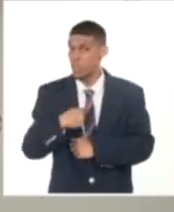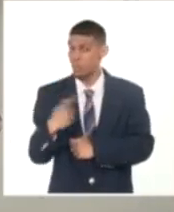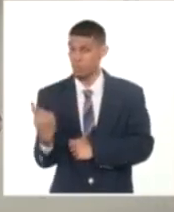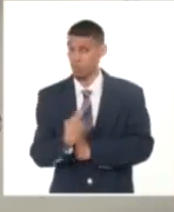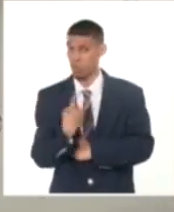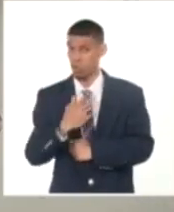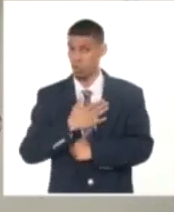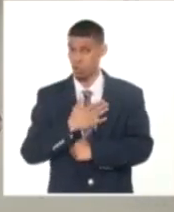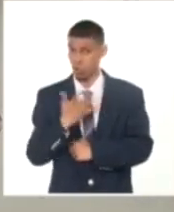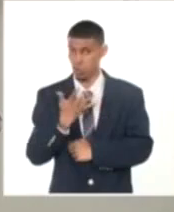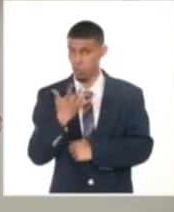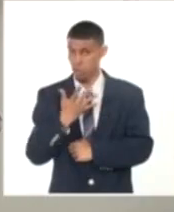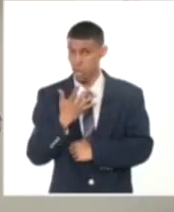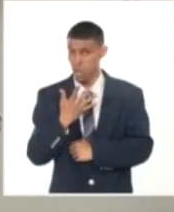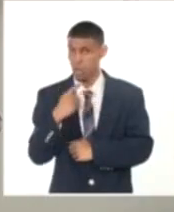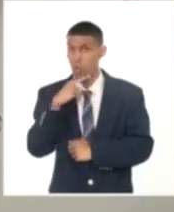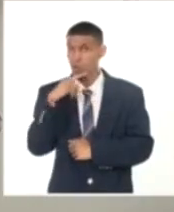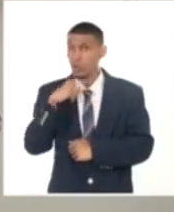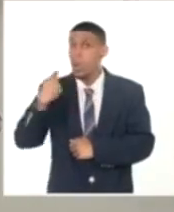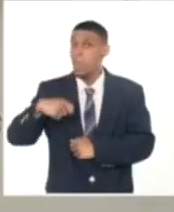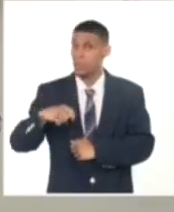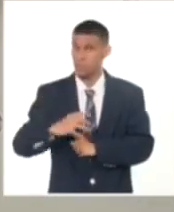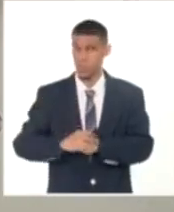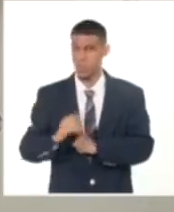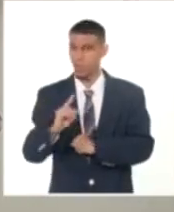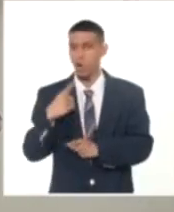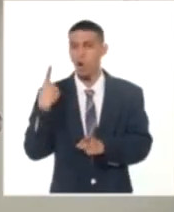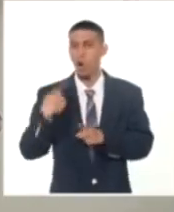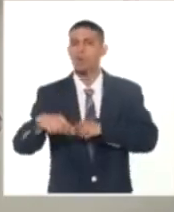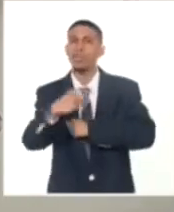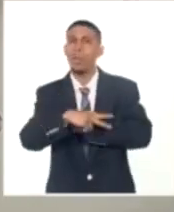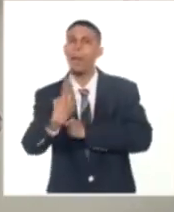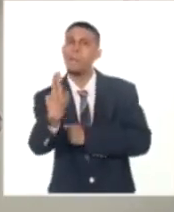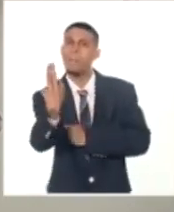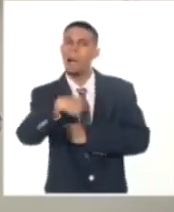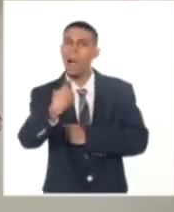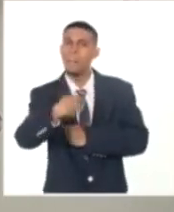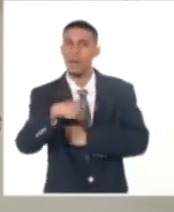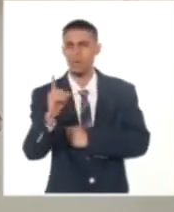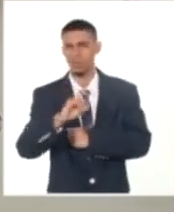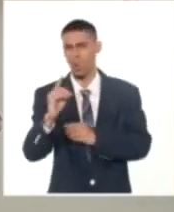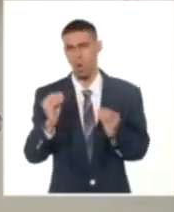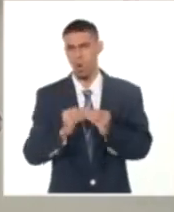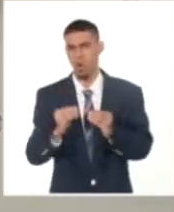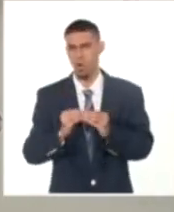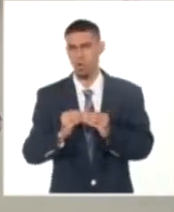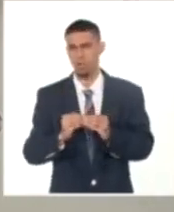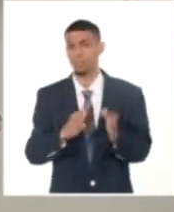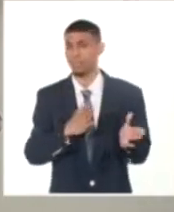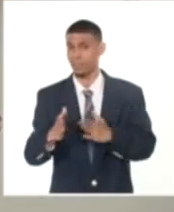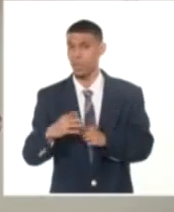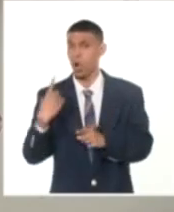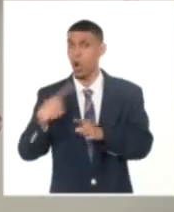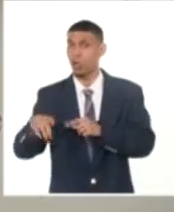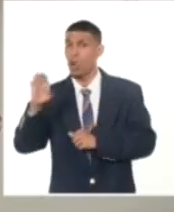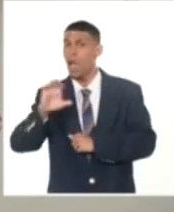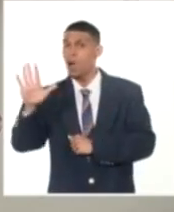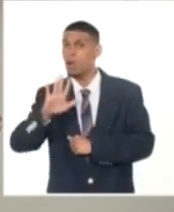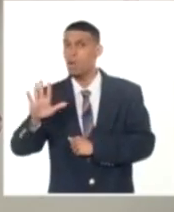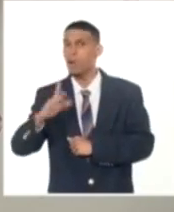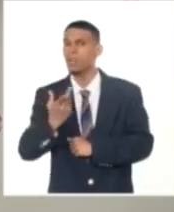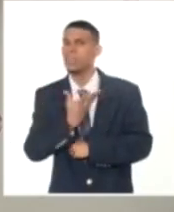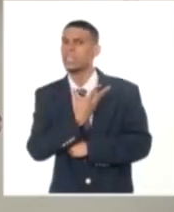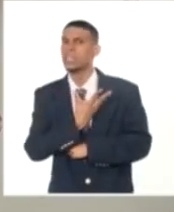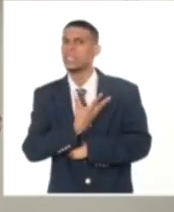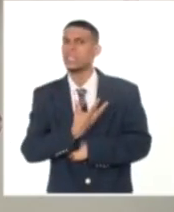acababa de estar en China con Xi Jinping y ahora no son pocos los que opinan que los europeos, disgustados con esta postura del líder